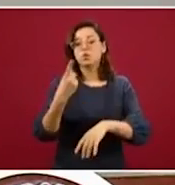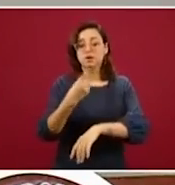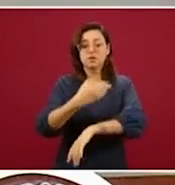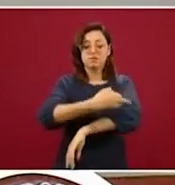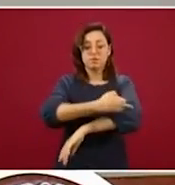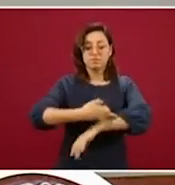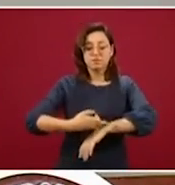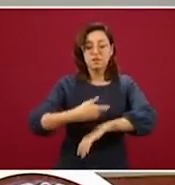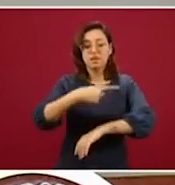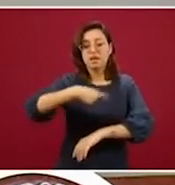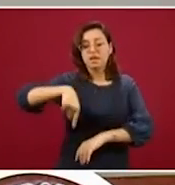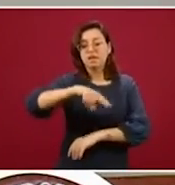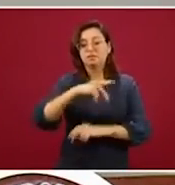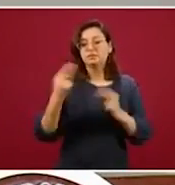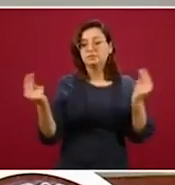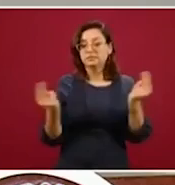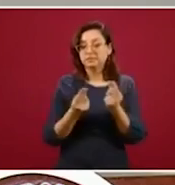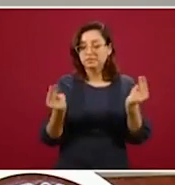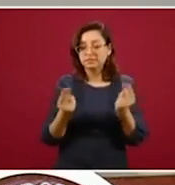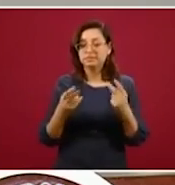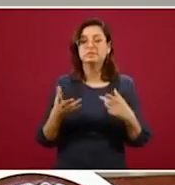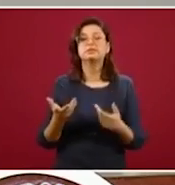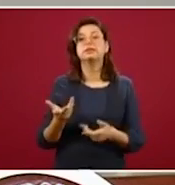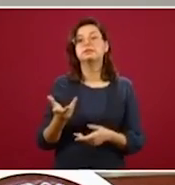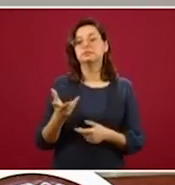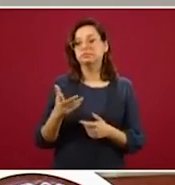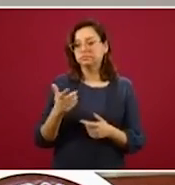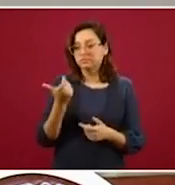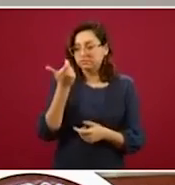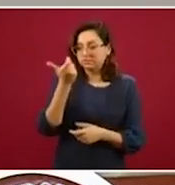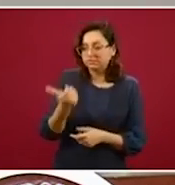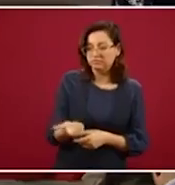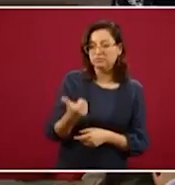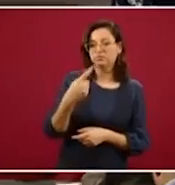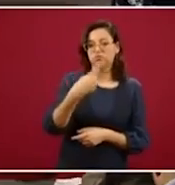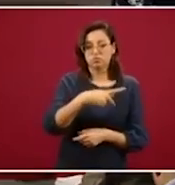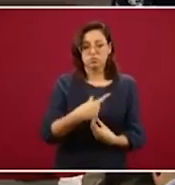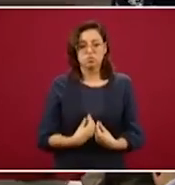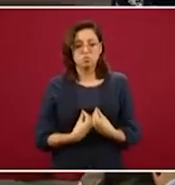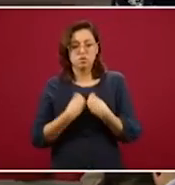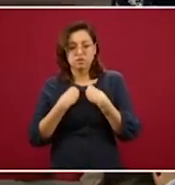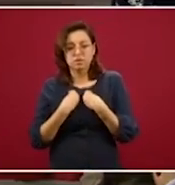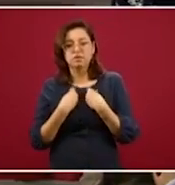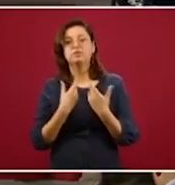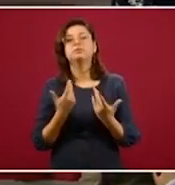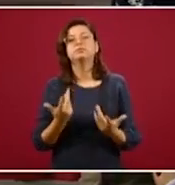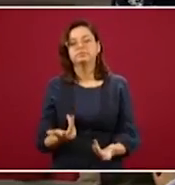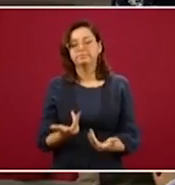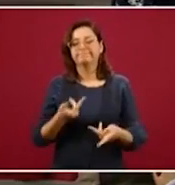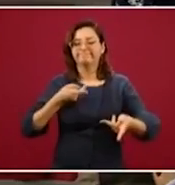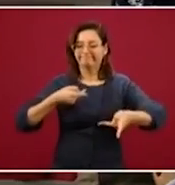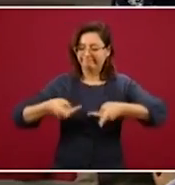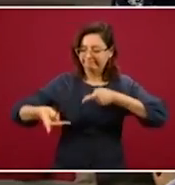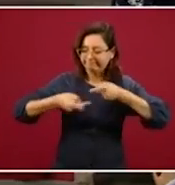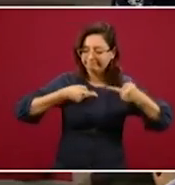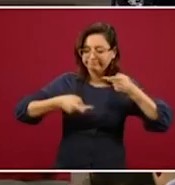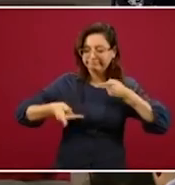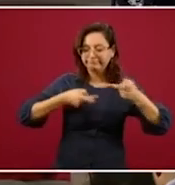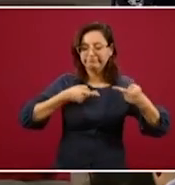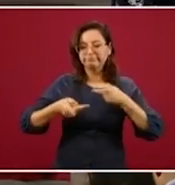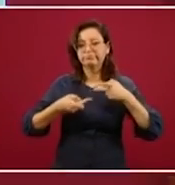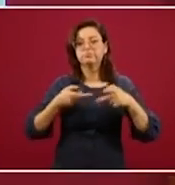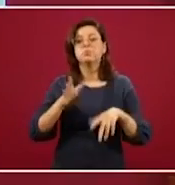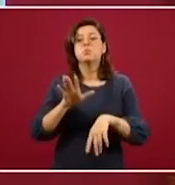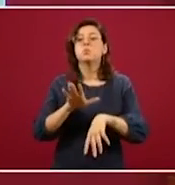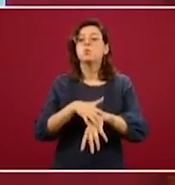viven de este negocio, van a seguir viviendo de este negocio, entonces qué mejor que tengan más preparación, porque lo